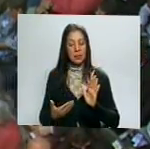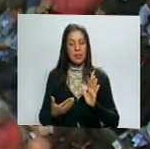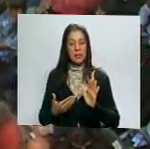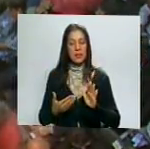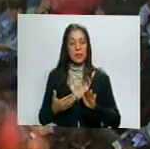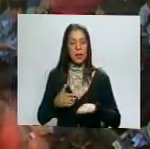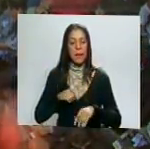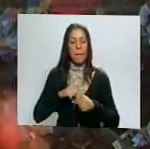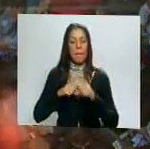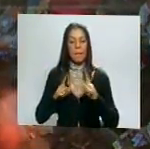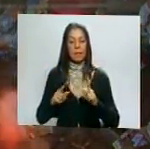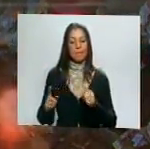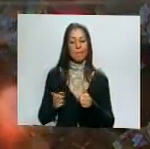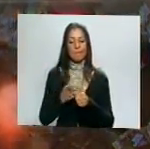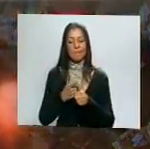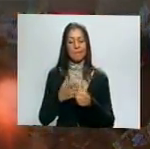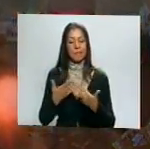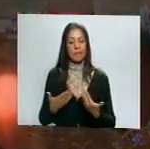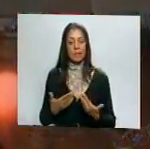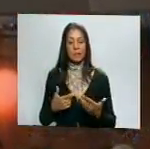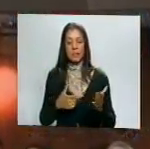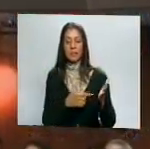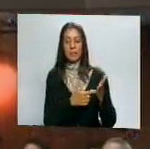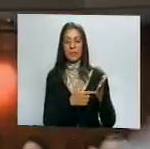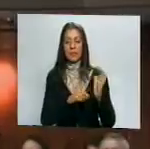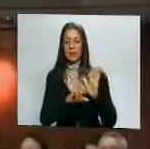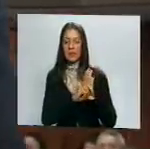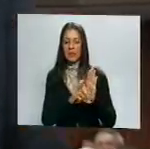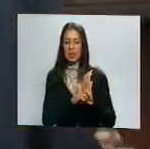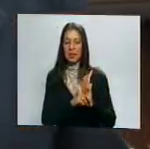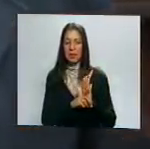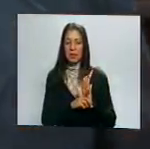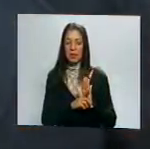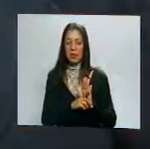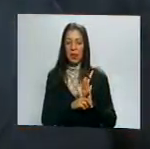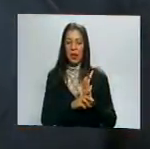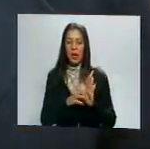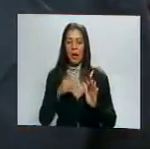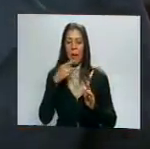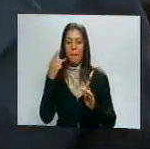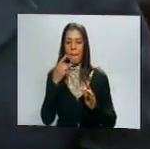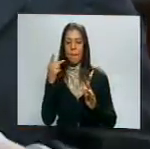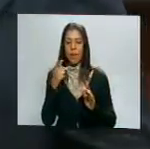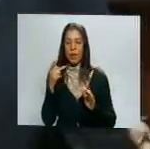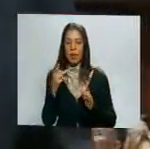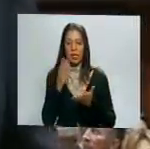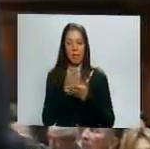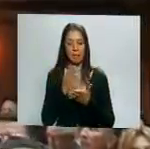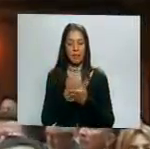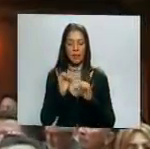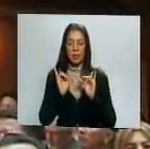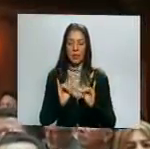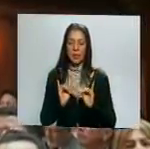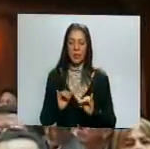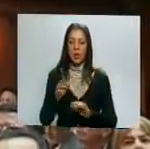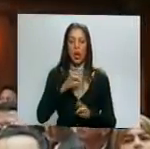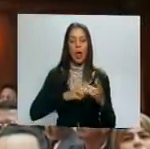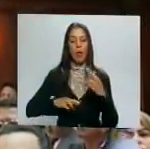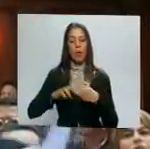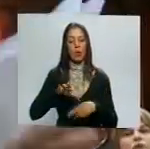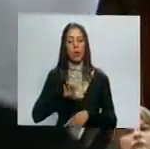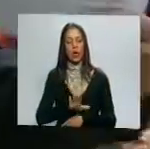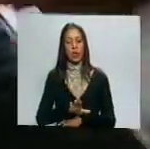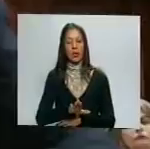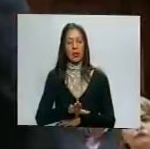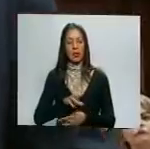todo porque recoge un hecho esencial dentro de una política y dentro de un método revolucionario,